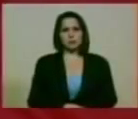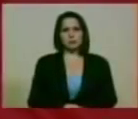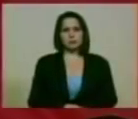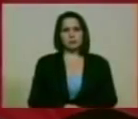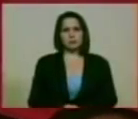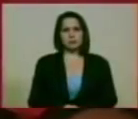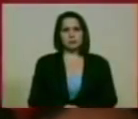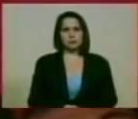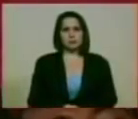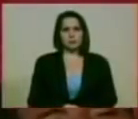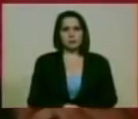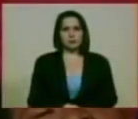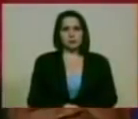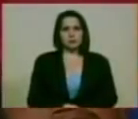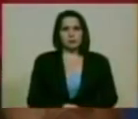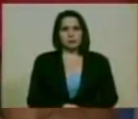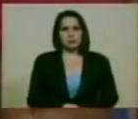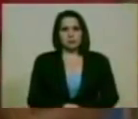nosotros poder